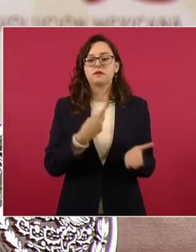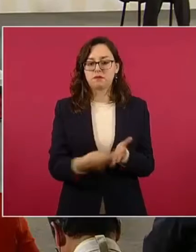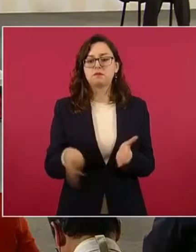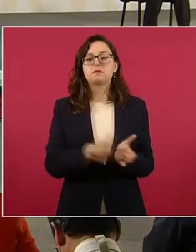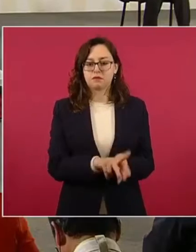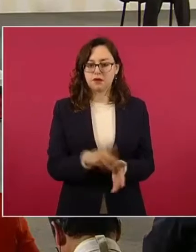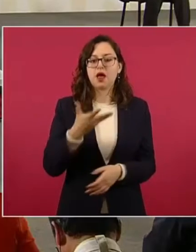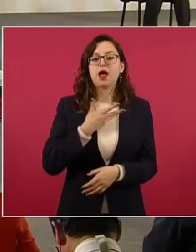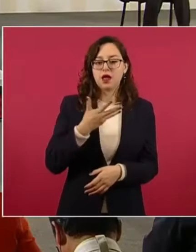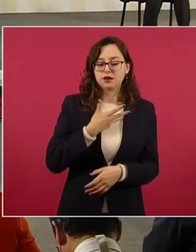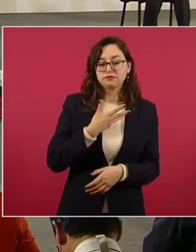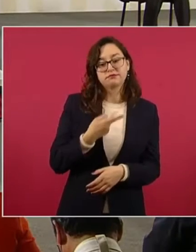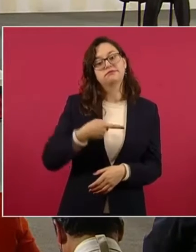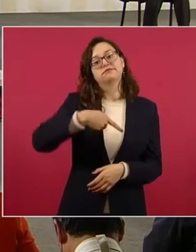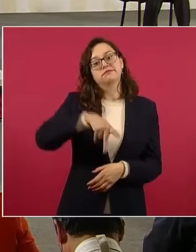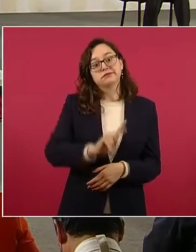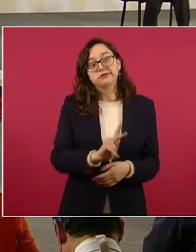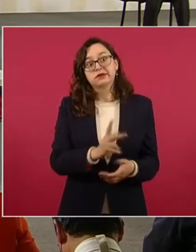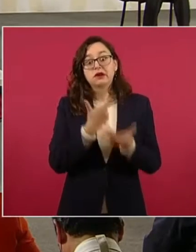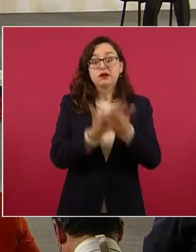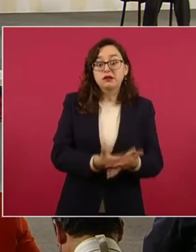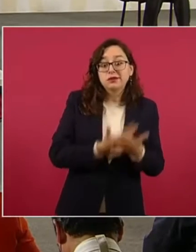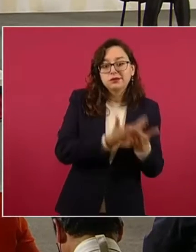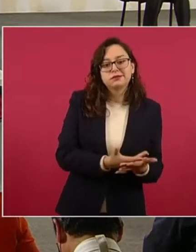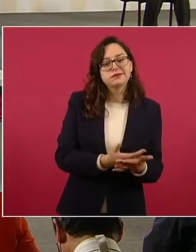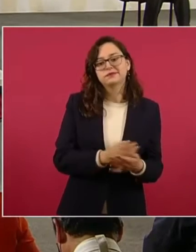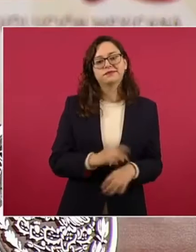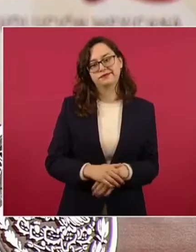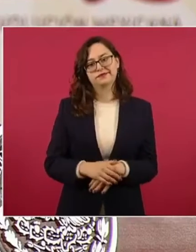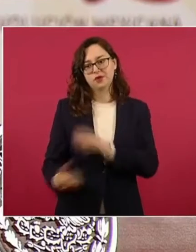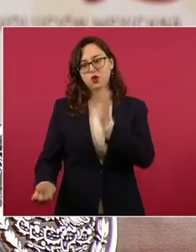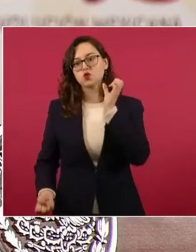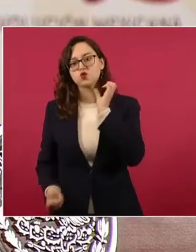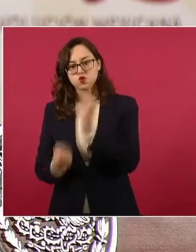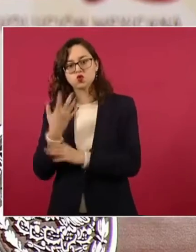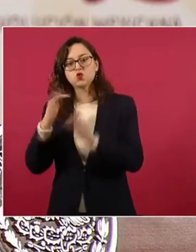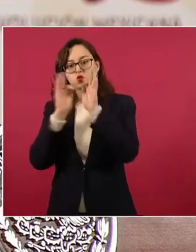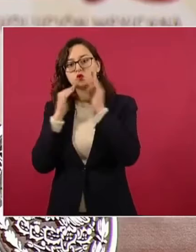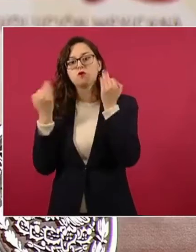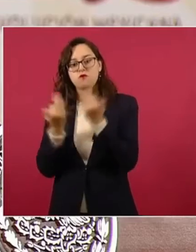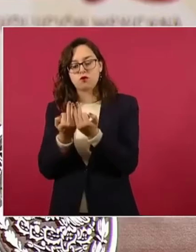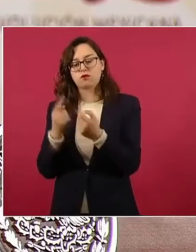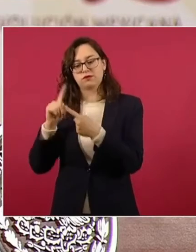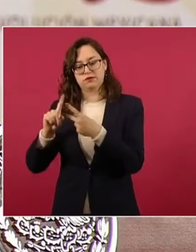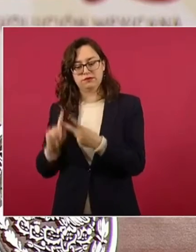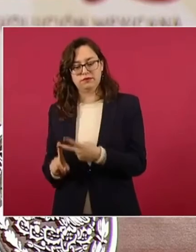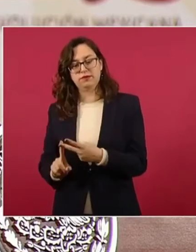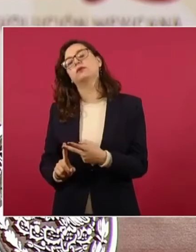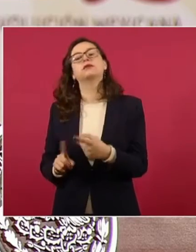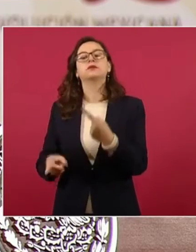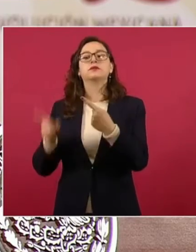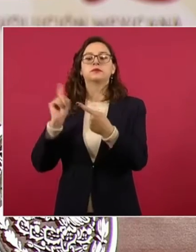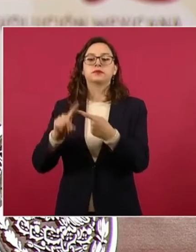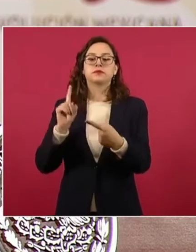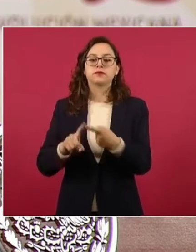a plantear 2 nuevos mecanismos. El primero es que el primer médico o médica